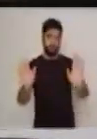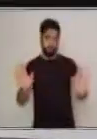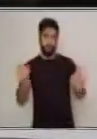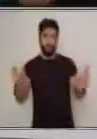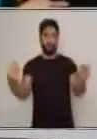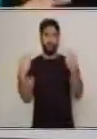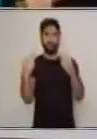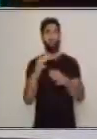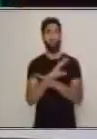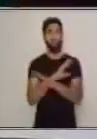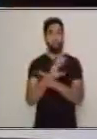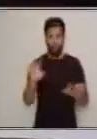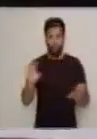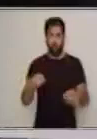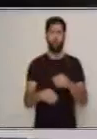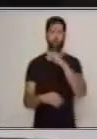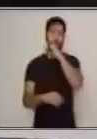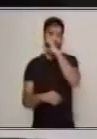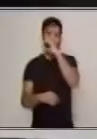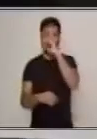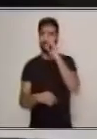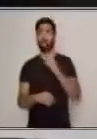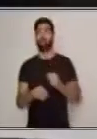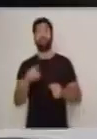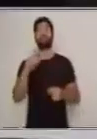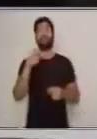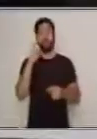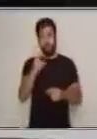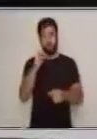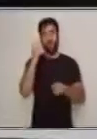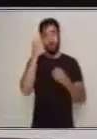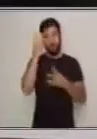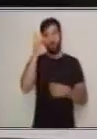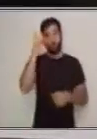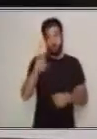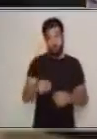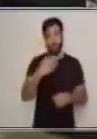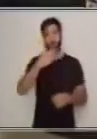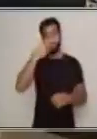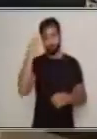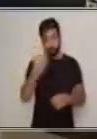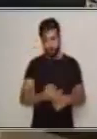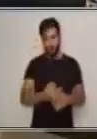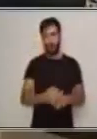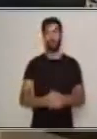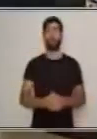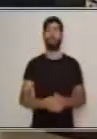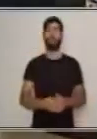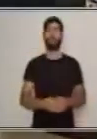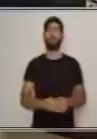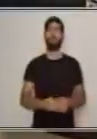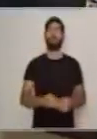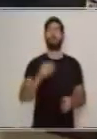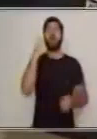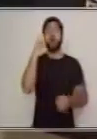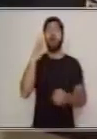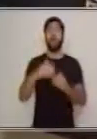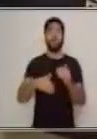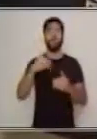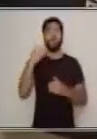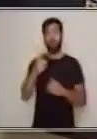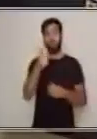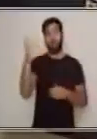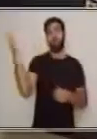tratar de que tu información y tu investigación sea verídica, que sea real y que sea la verdad, para que entonces